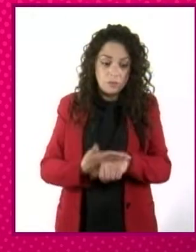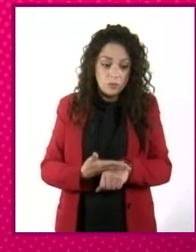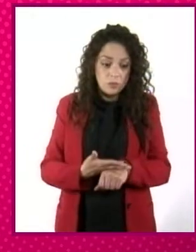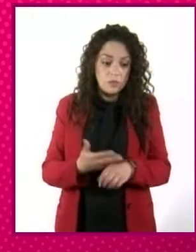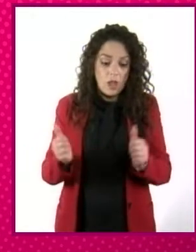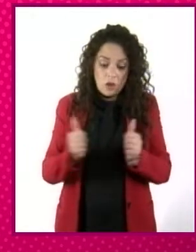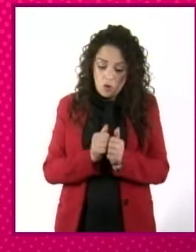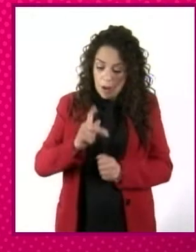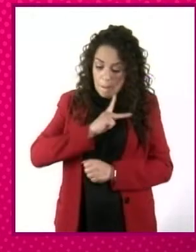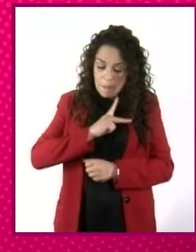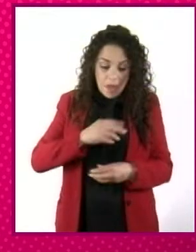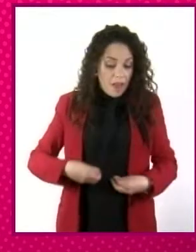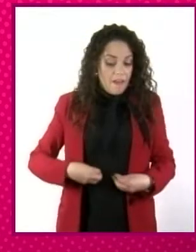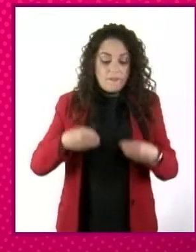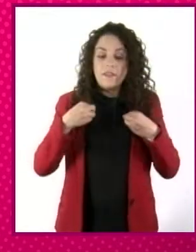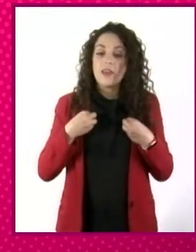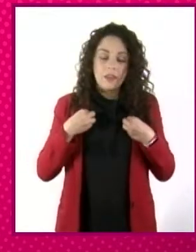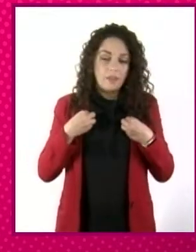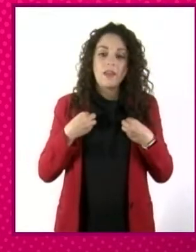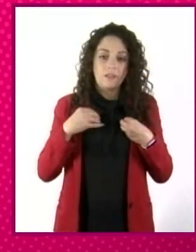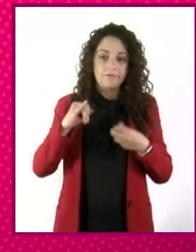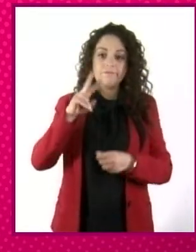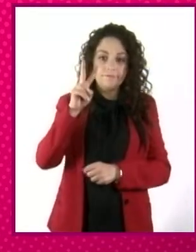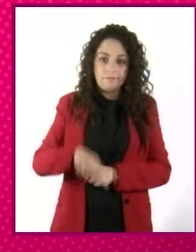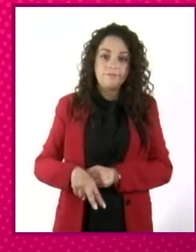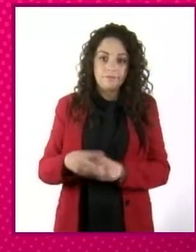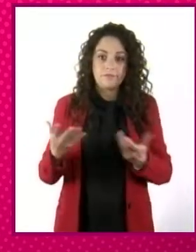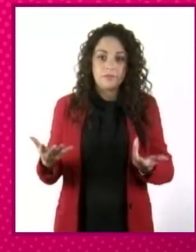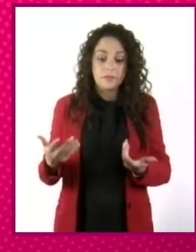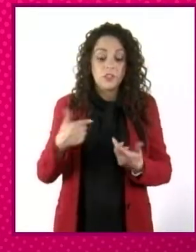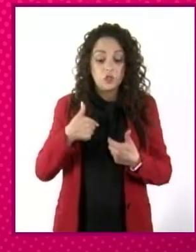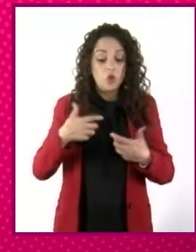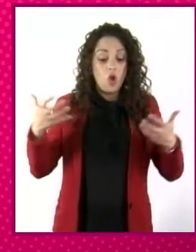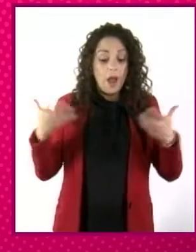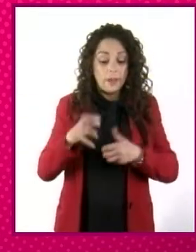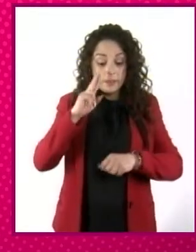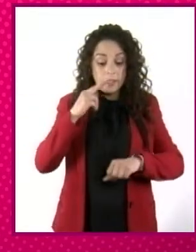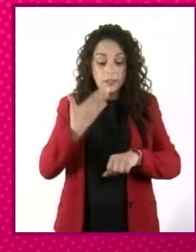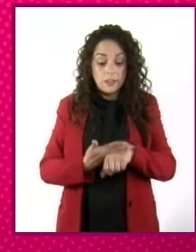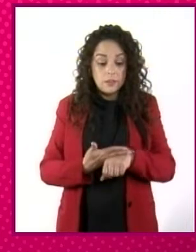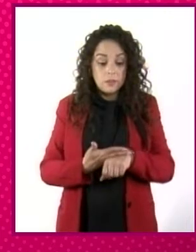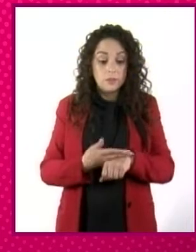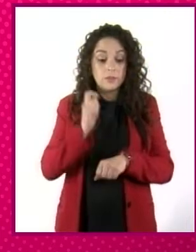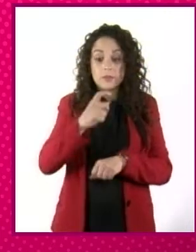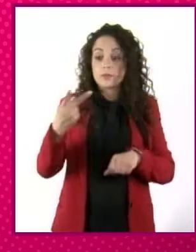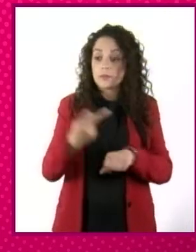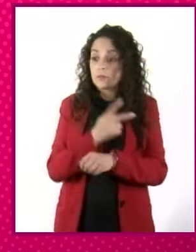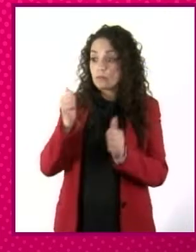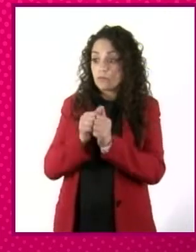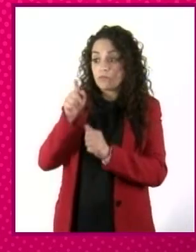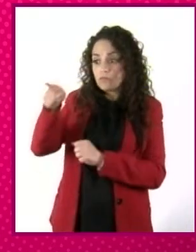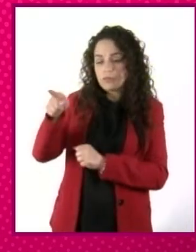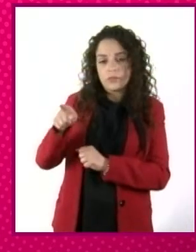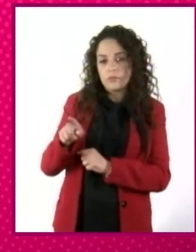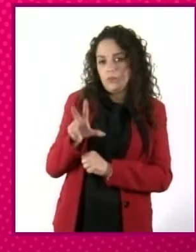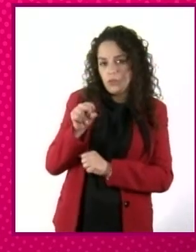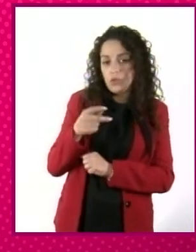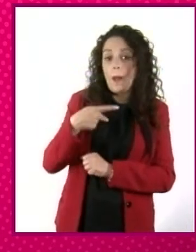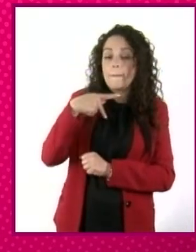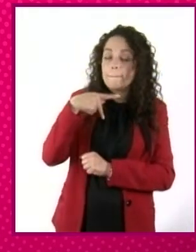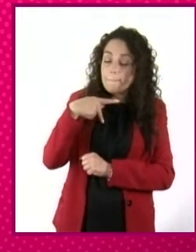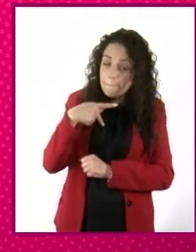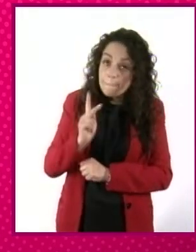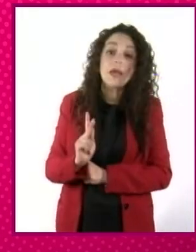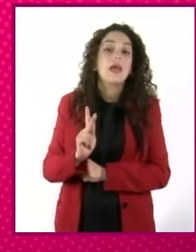mismo. Y no tiene que ver, ¿cierto?, con que yo me tenga que hacer cargo de lo que le ocurre a la otra persona, pero sí con asumir